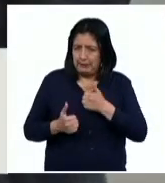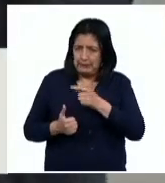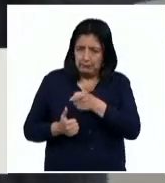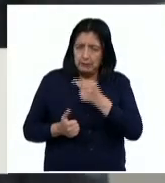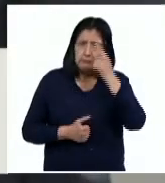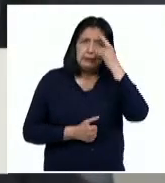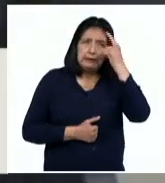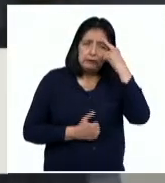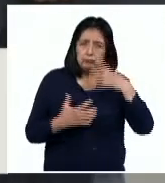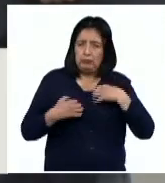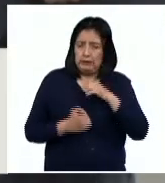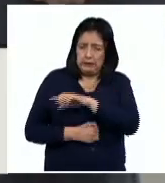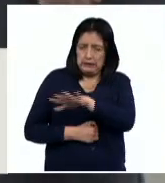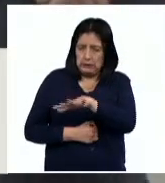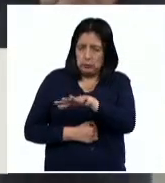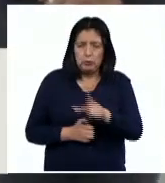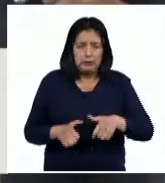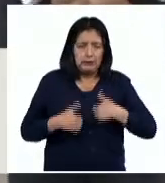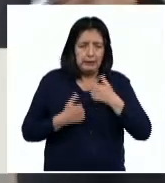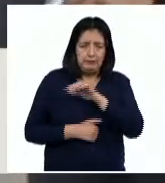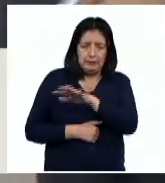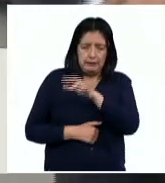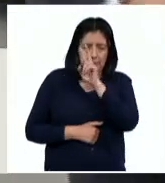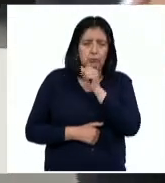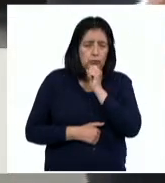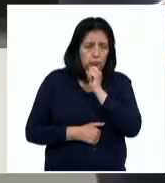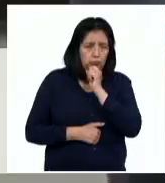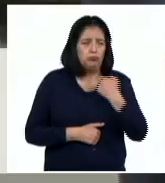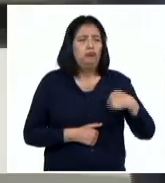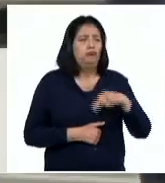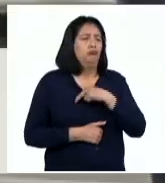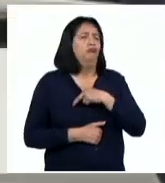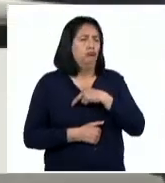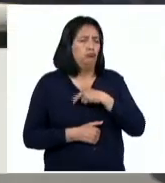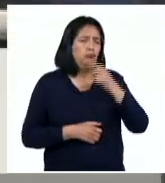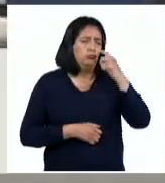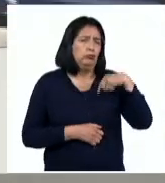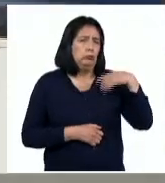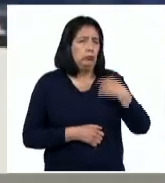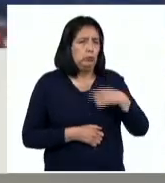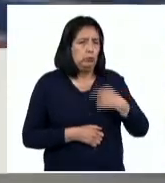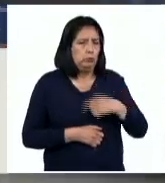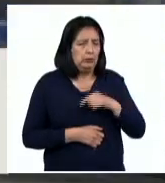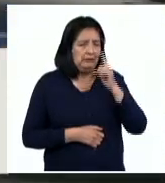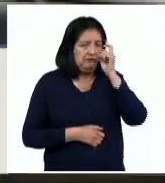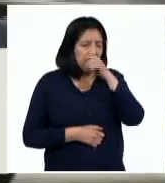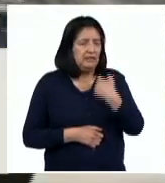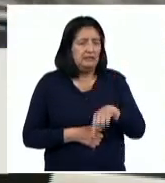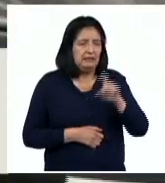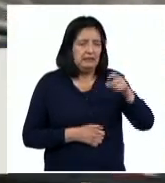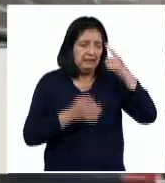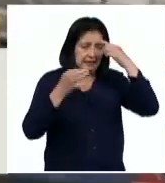pensando en la salud y en la vida, tomamos la difícil pero